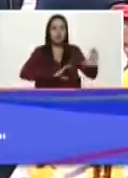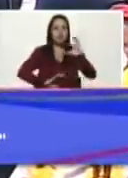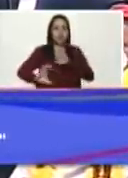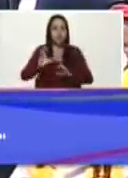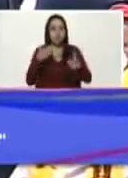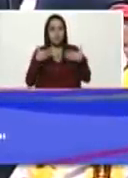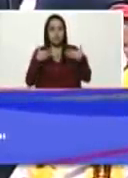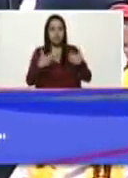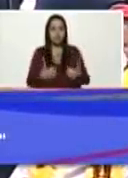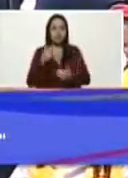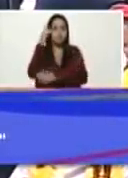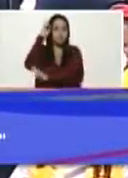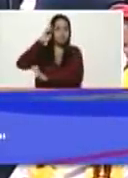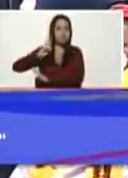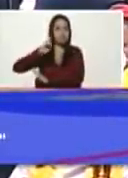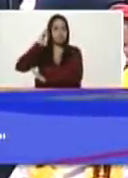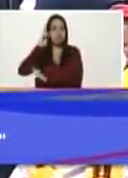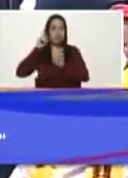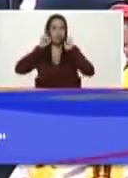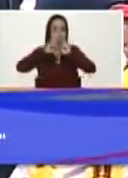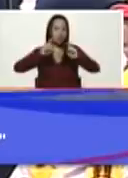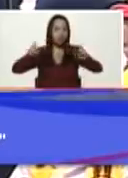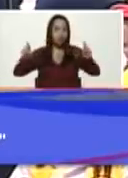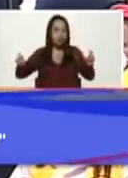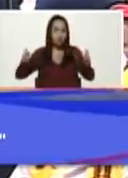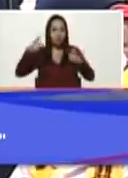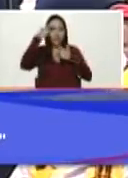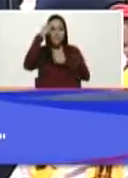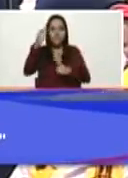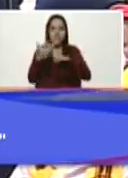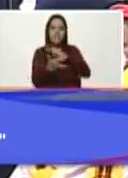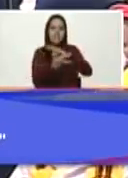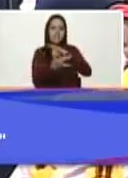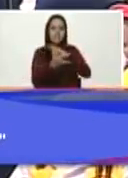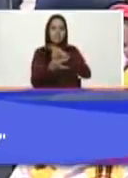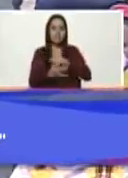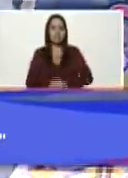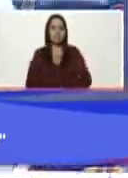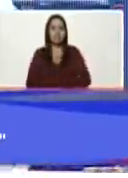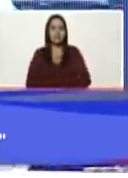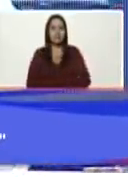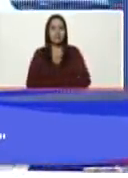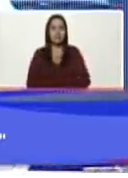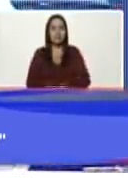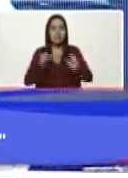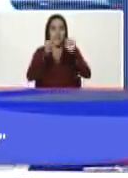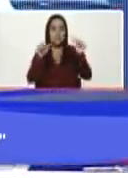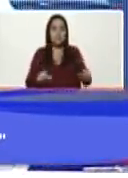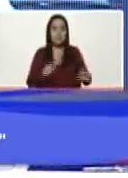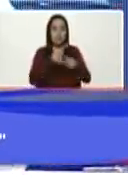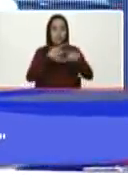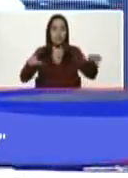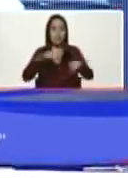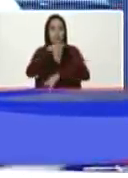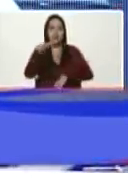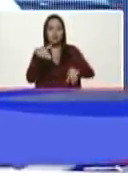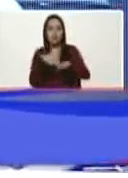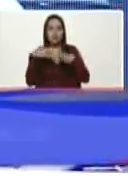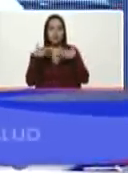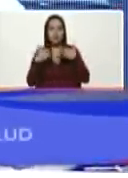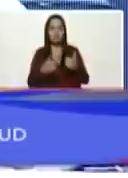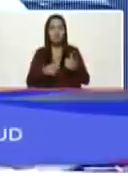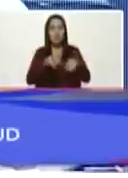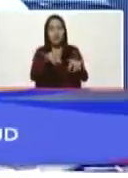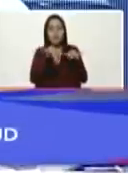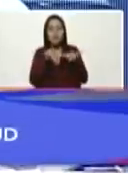su razón fundamental es formar profesionales y técnicos para la construcción del Sistema Público Nacional de Salud. Es por esto, presidente,